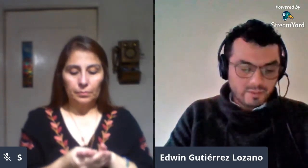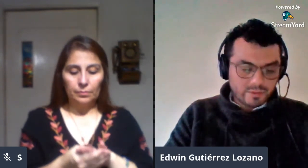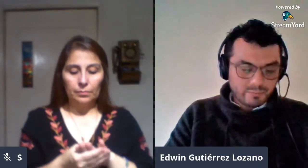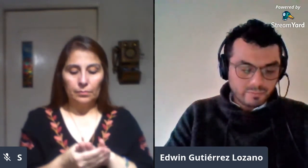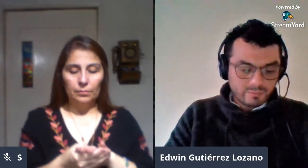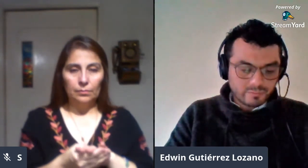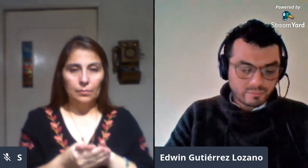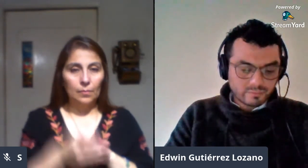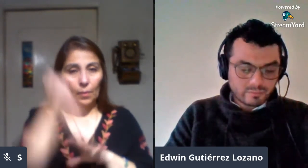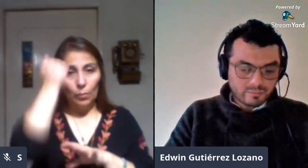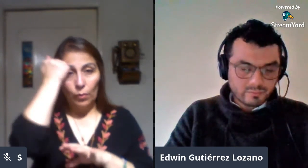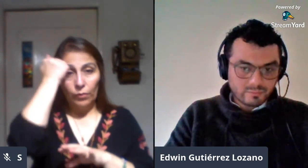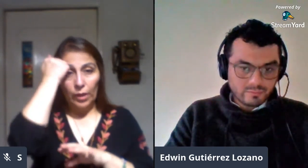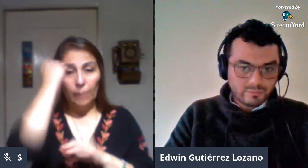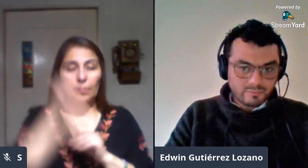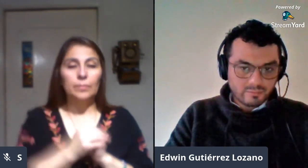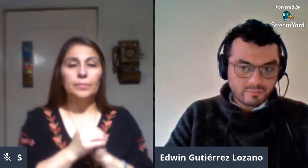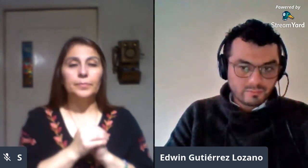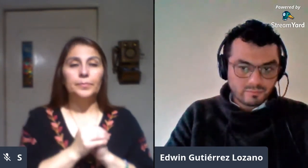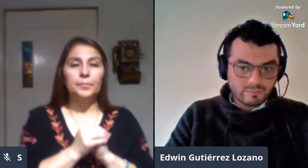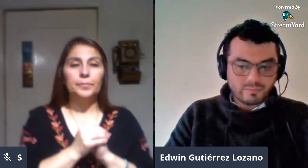Profe Alanis.